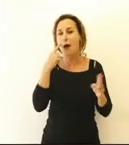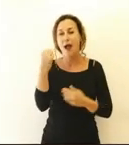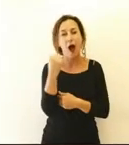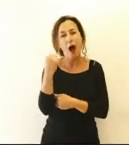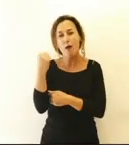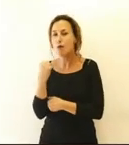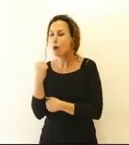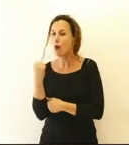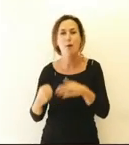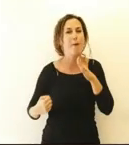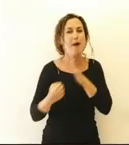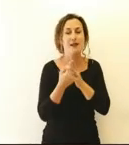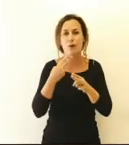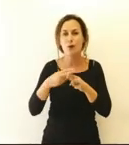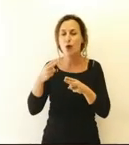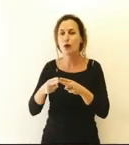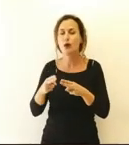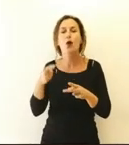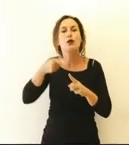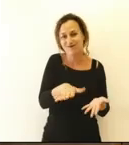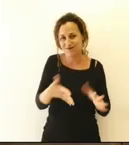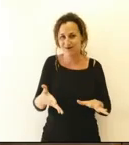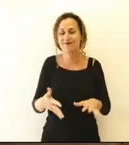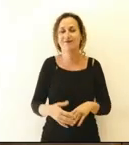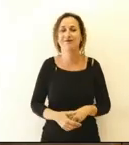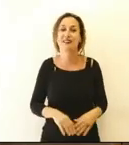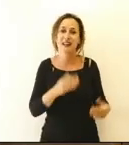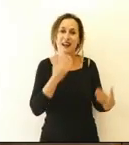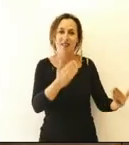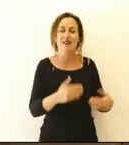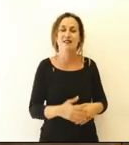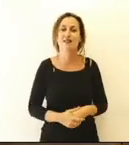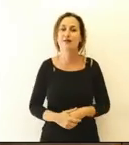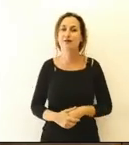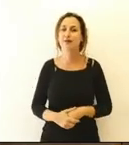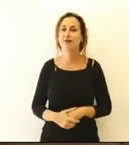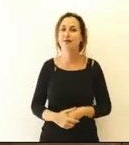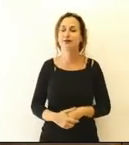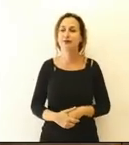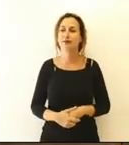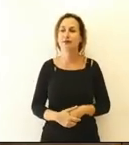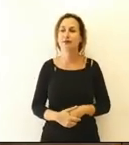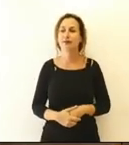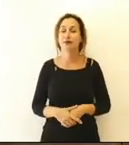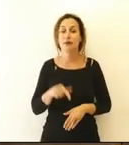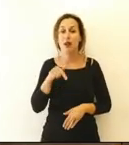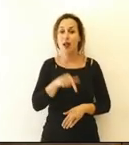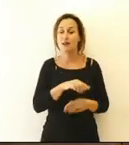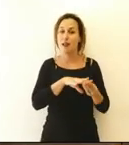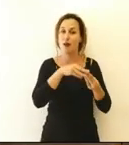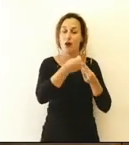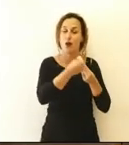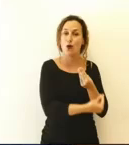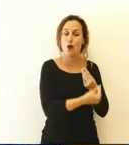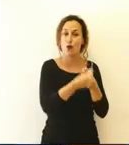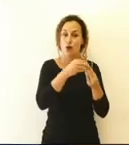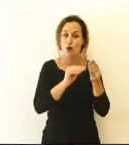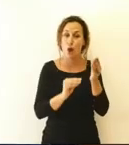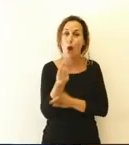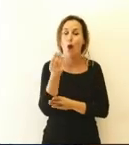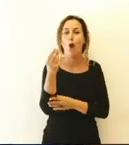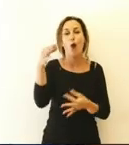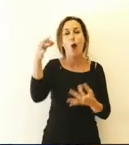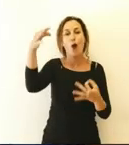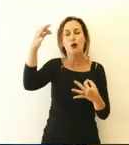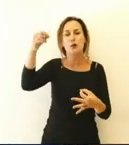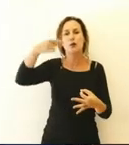para transformar el presente y el futuro de TIA. Esto es un documento que se ha venido trabajando